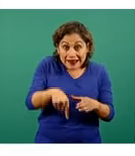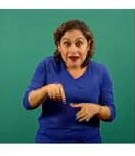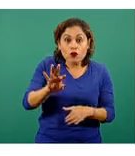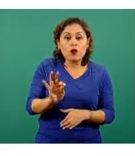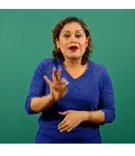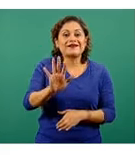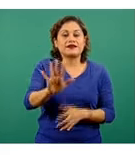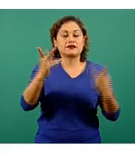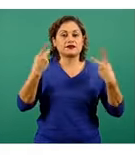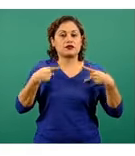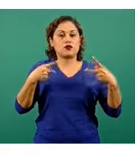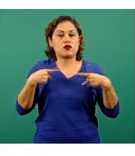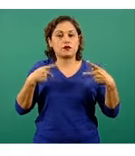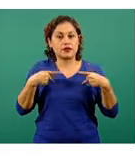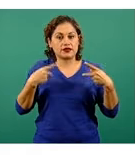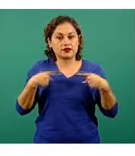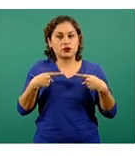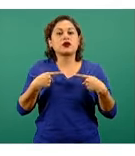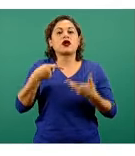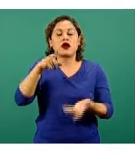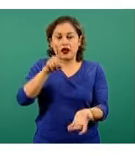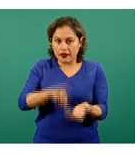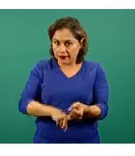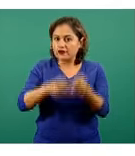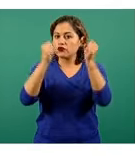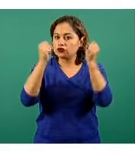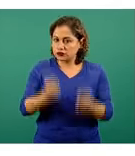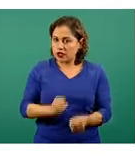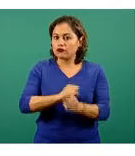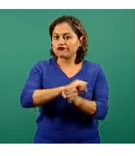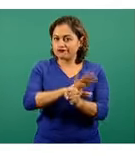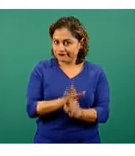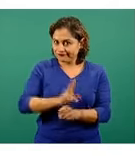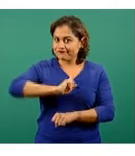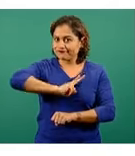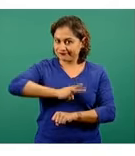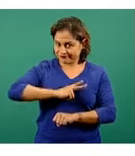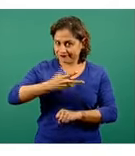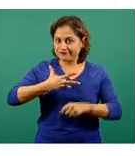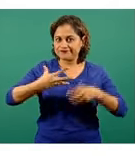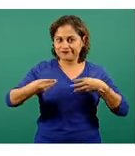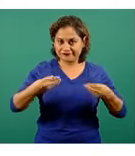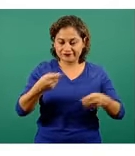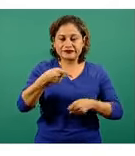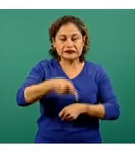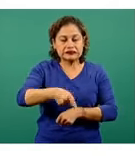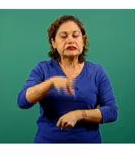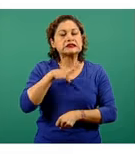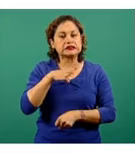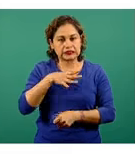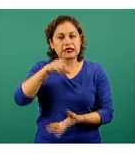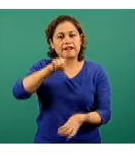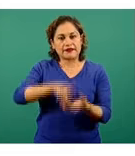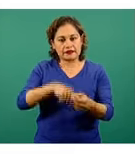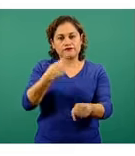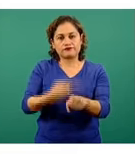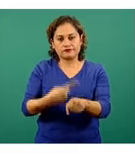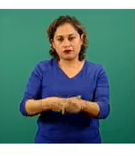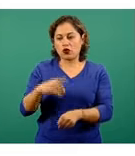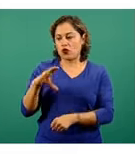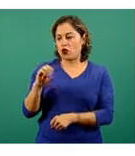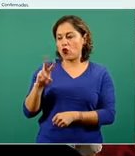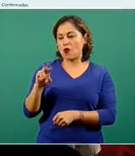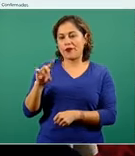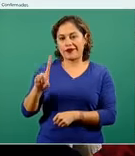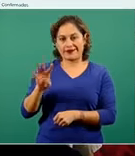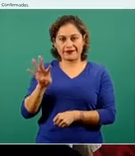están presentando por la presencia del virus SARS-CoV-2 y por lo tanto es COVID-19 la enfermedad. Vemos que pues ha